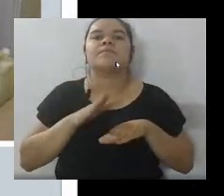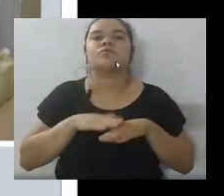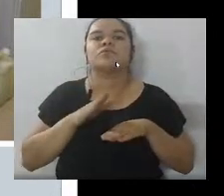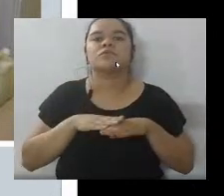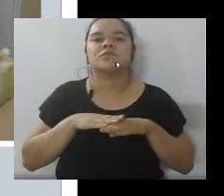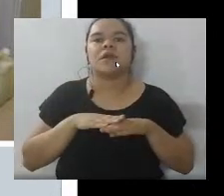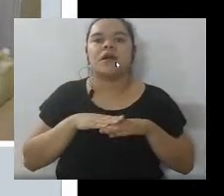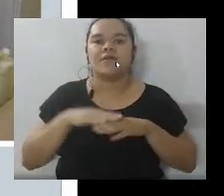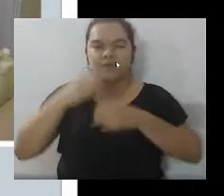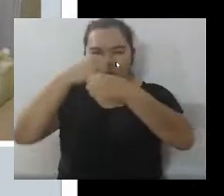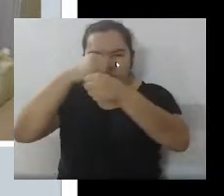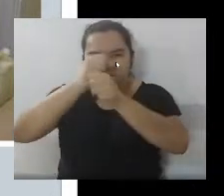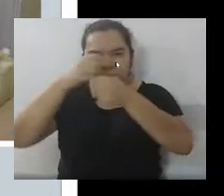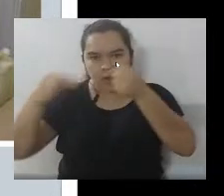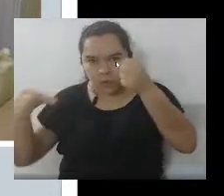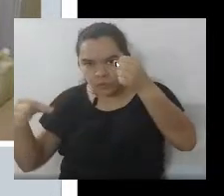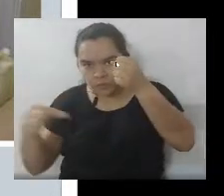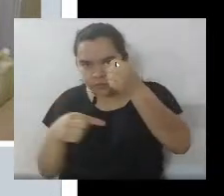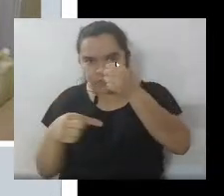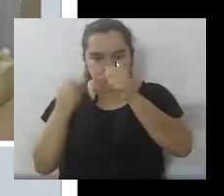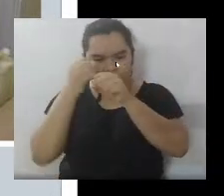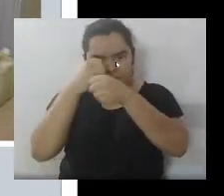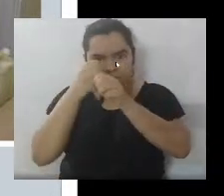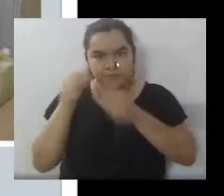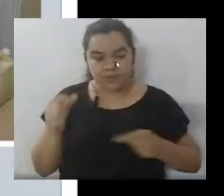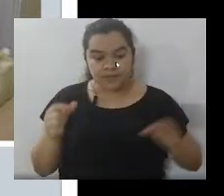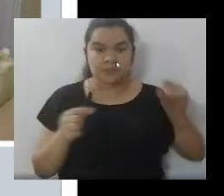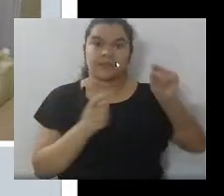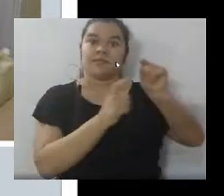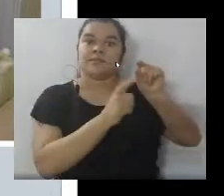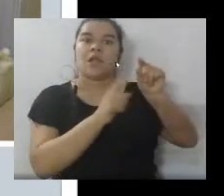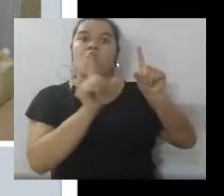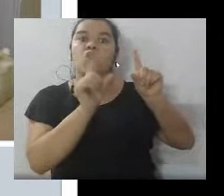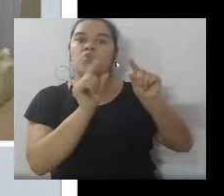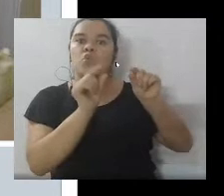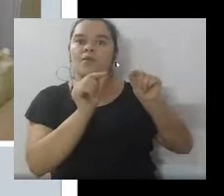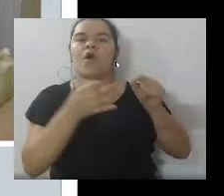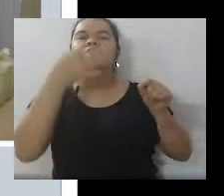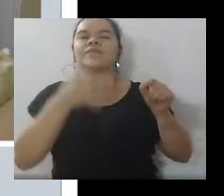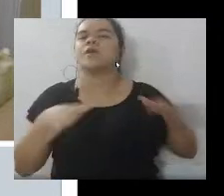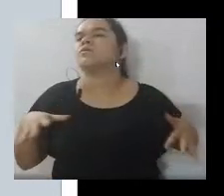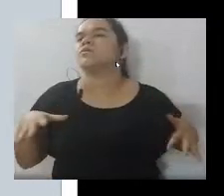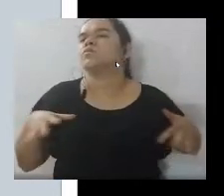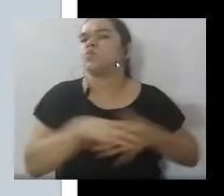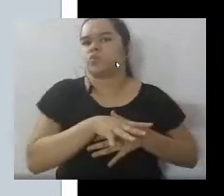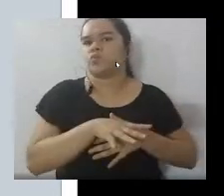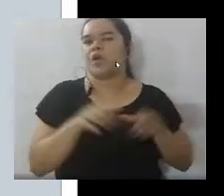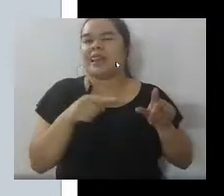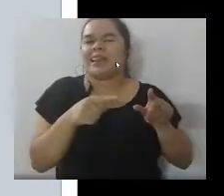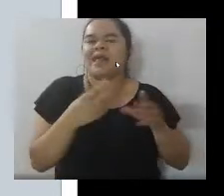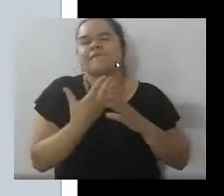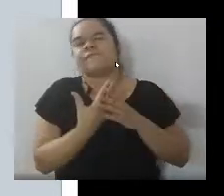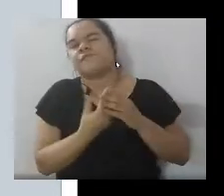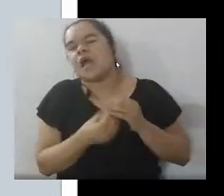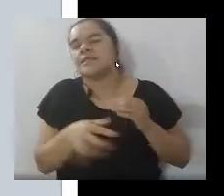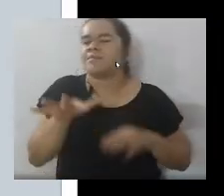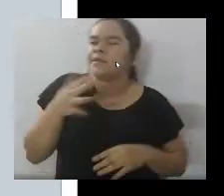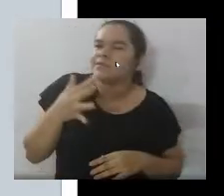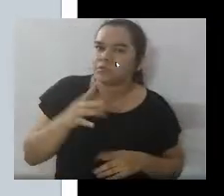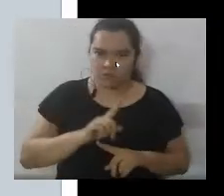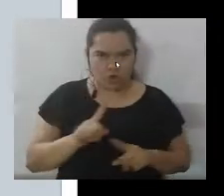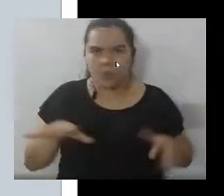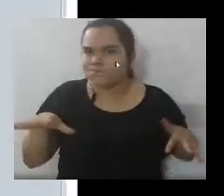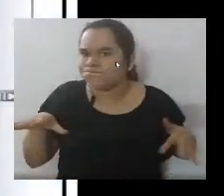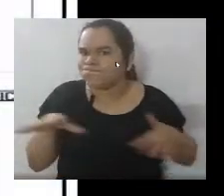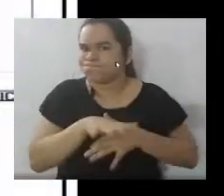se obtiene de estos equipos automatizados es coherente, es propio y va a estar a la altura de la circunstancia y de lo que el médico